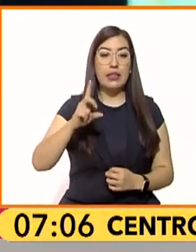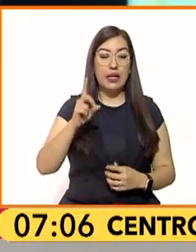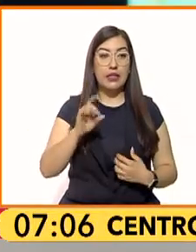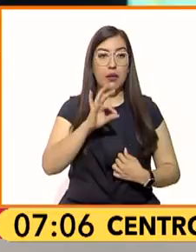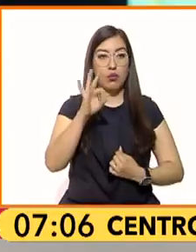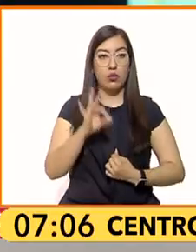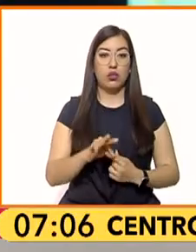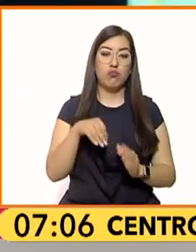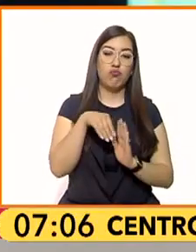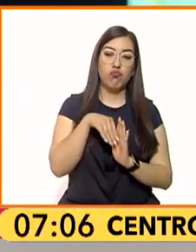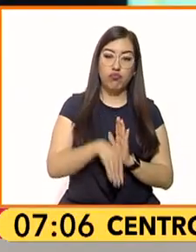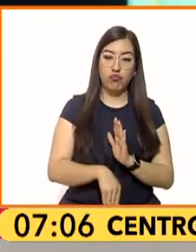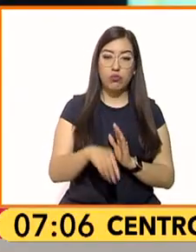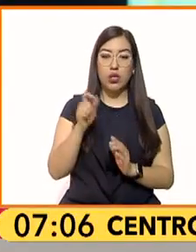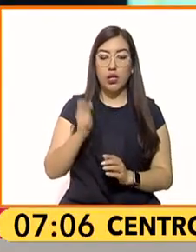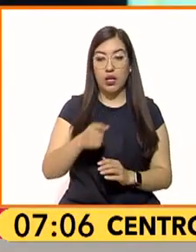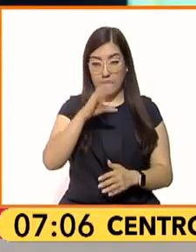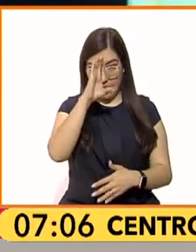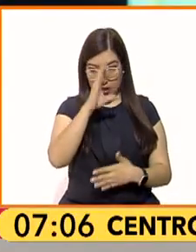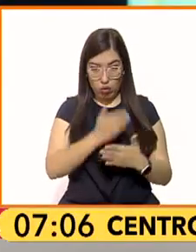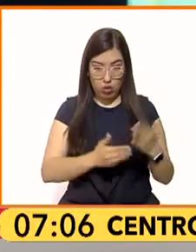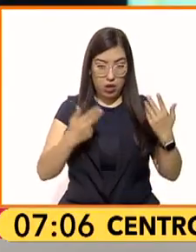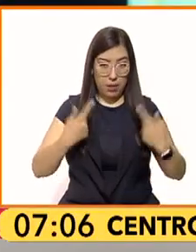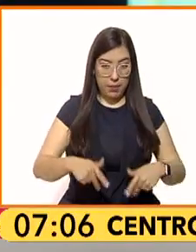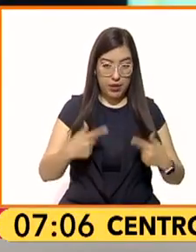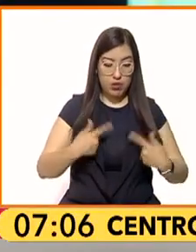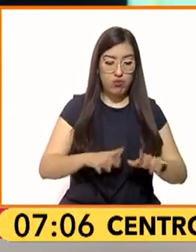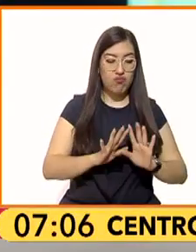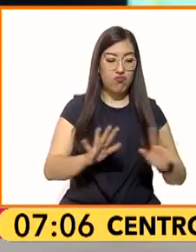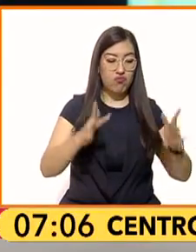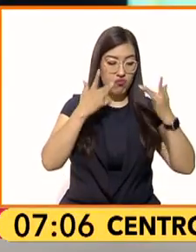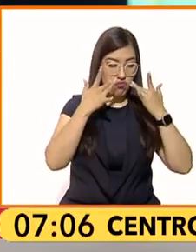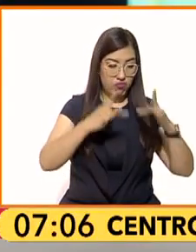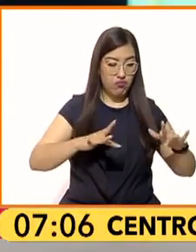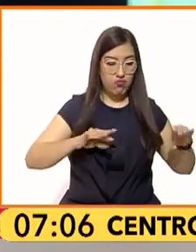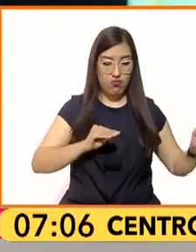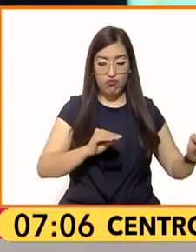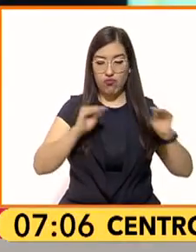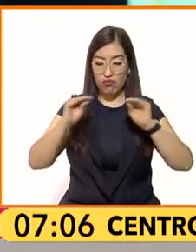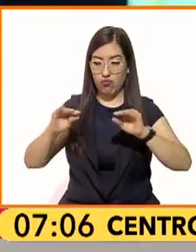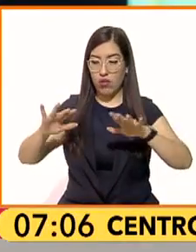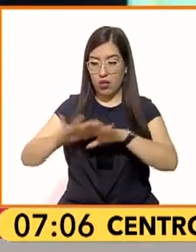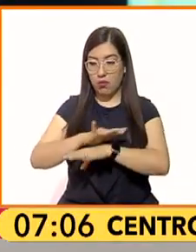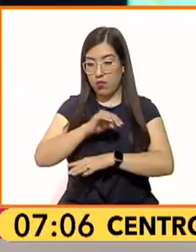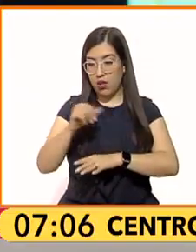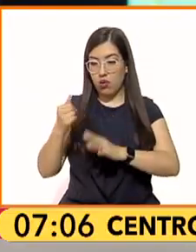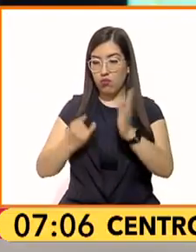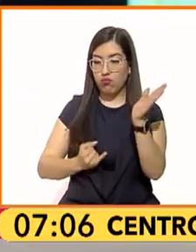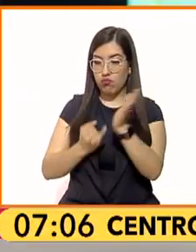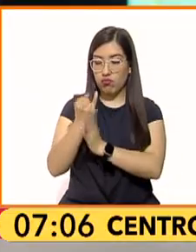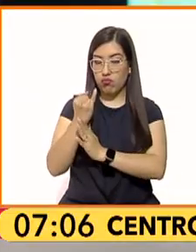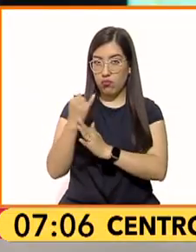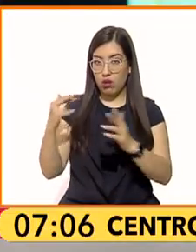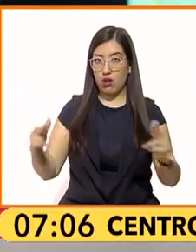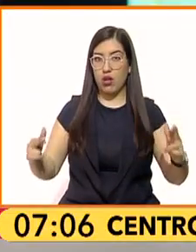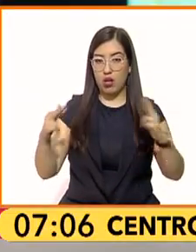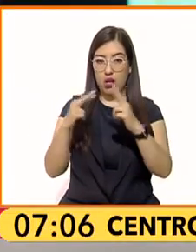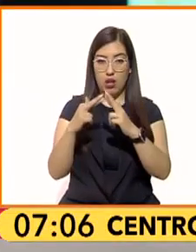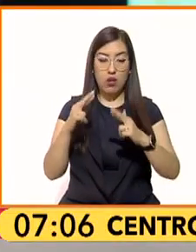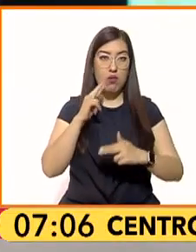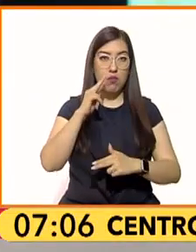decir, católicos que se han pasado a otra religión, a otra corriente